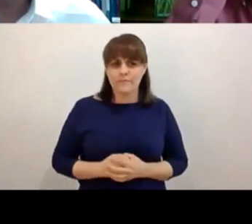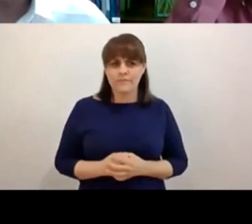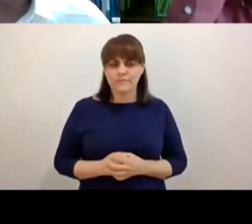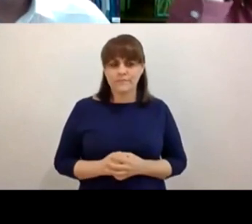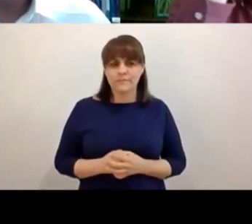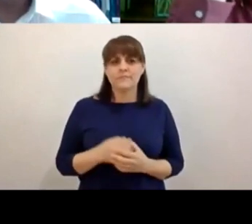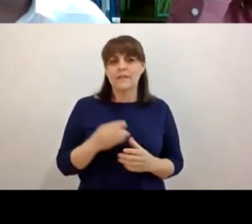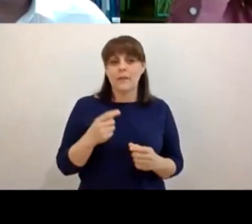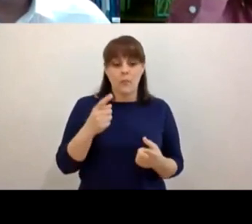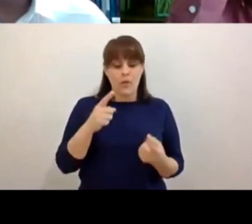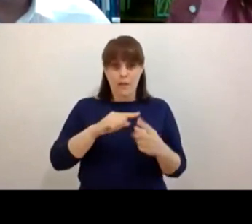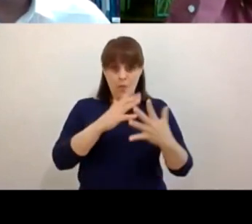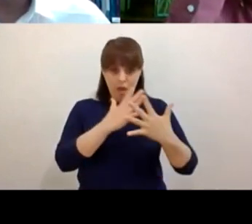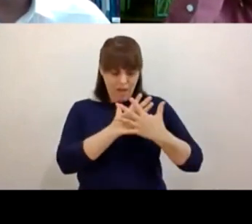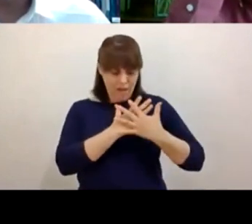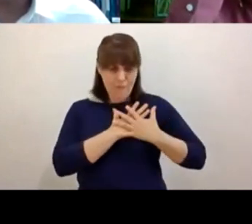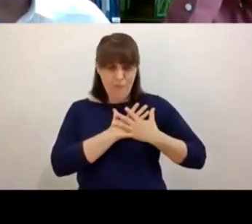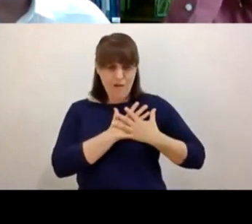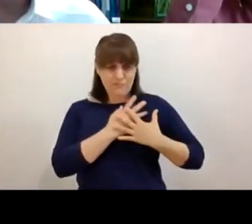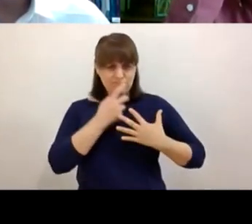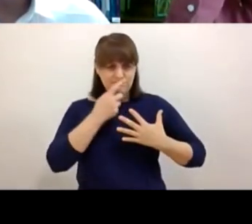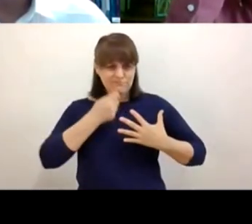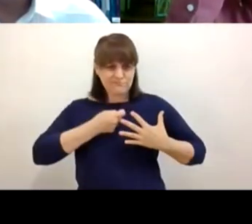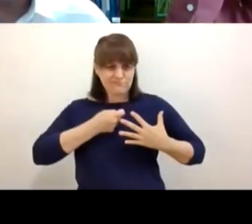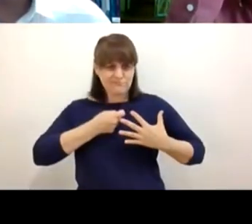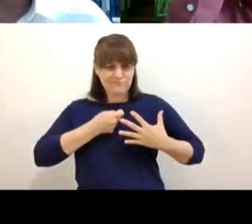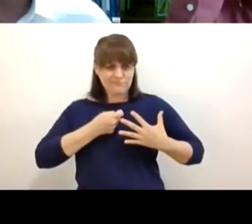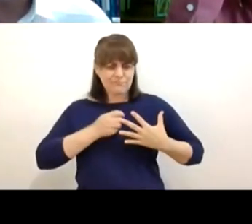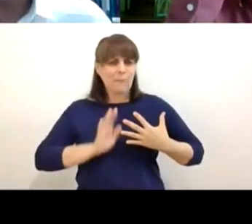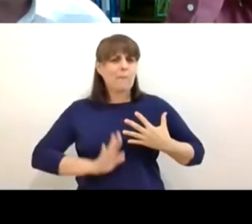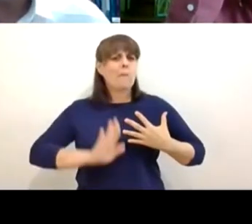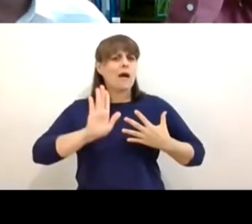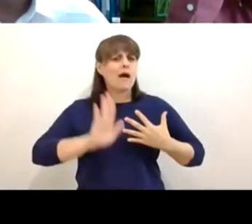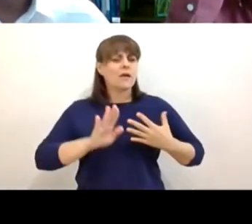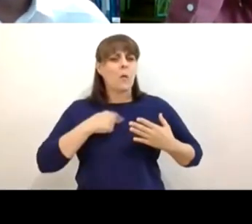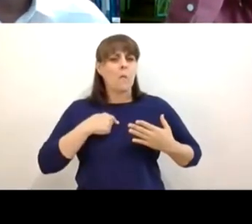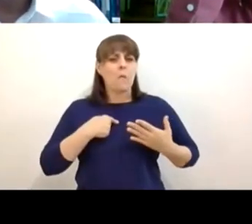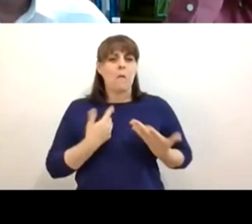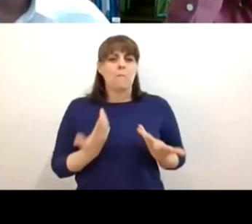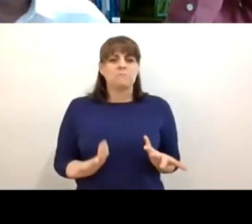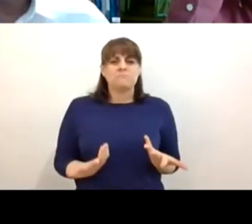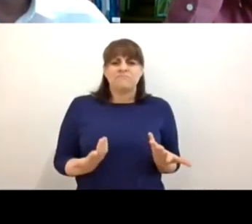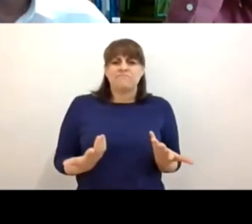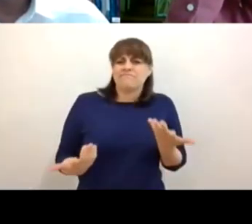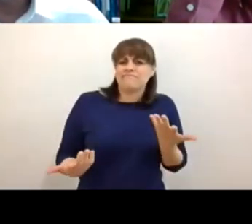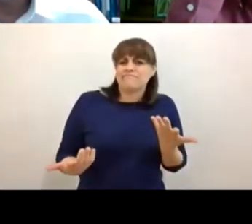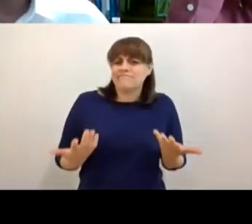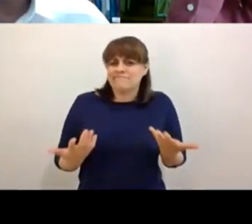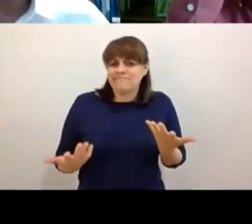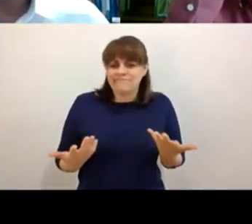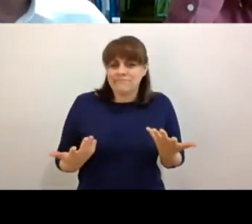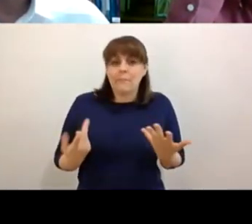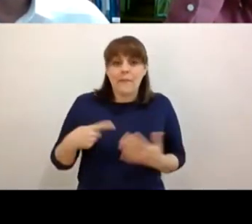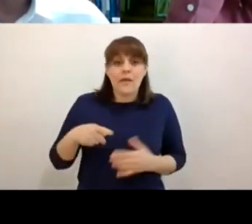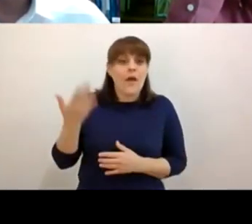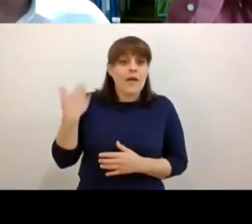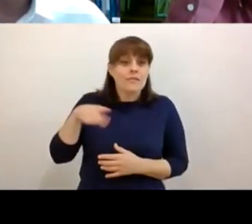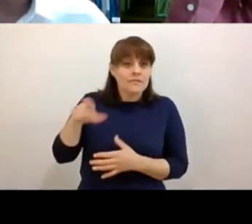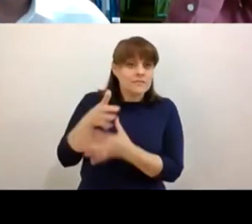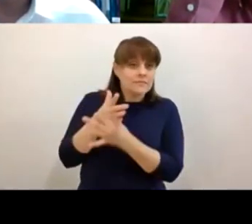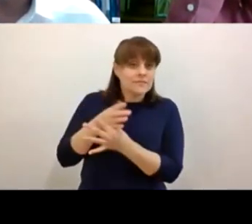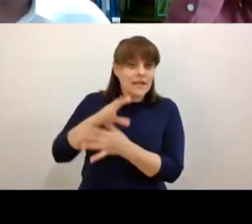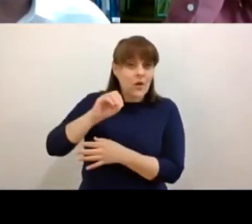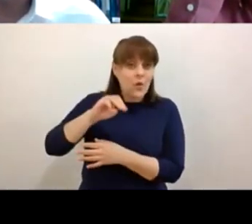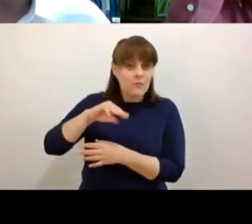de amor, resulta a lo mejor algo subjetivo. Pero bien lo decía el comisionado, lo decía Saskia,